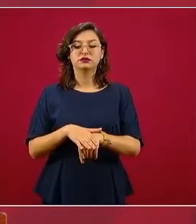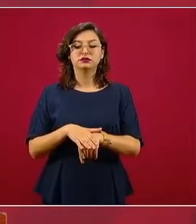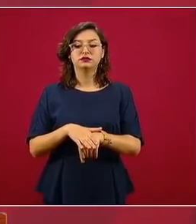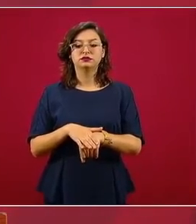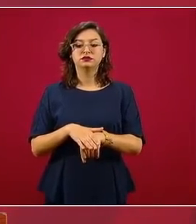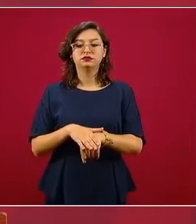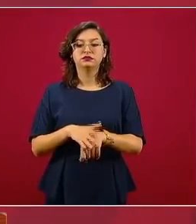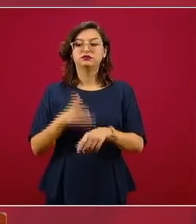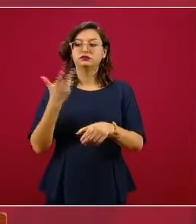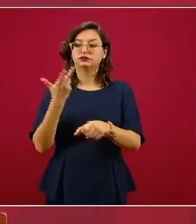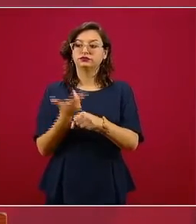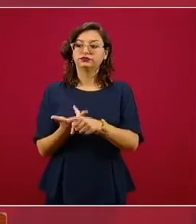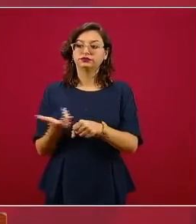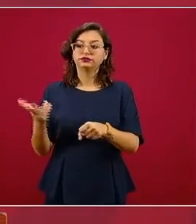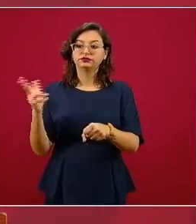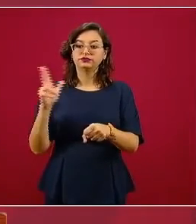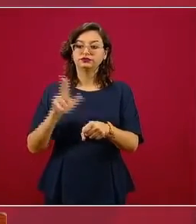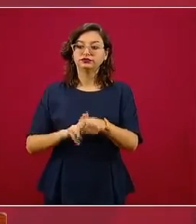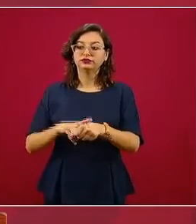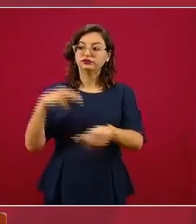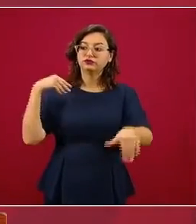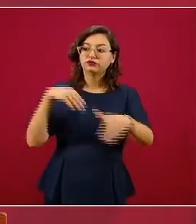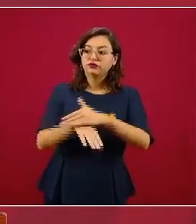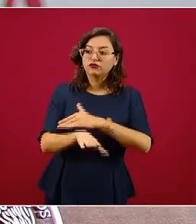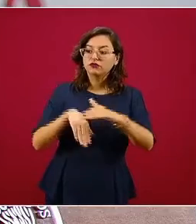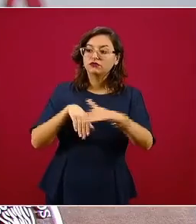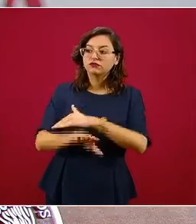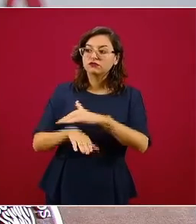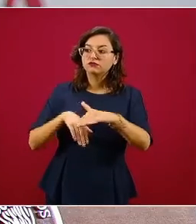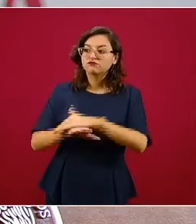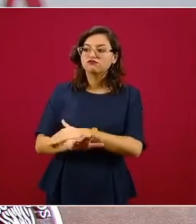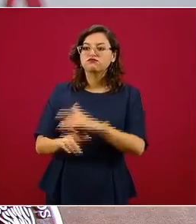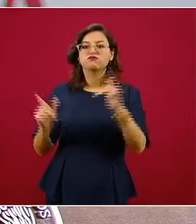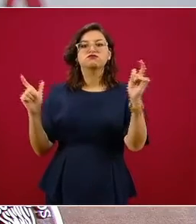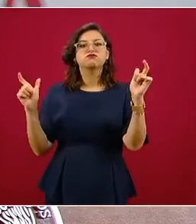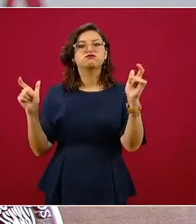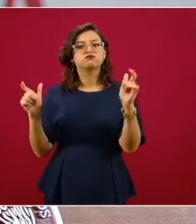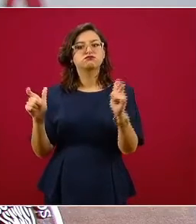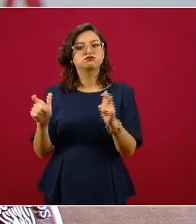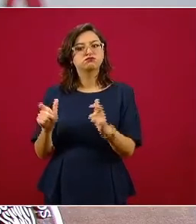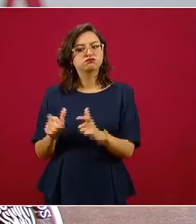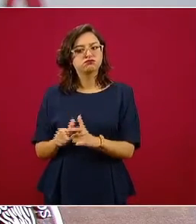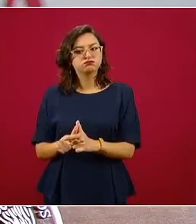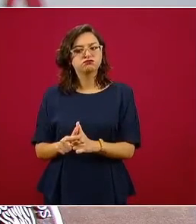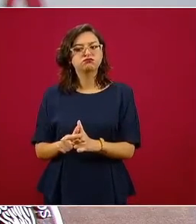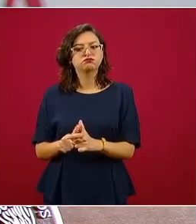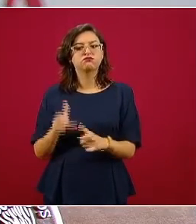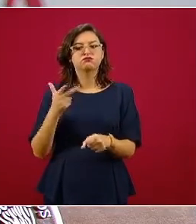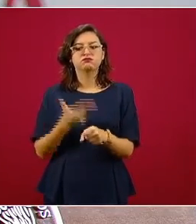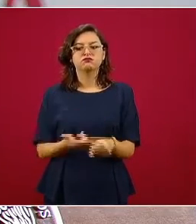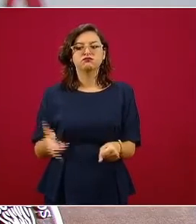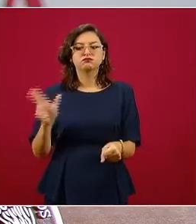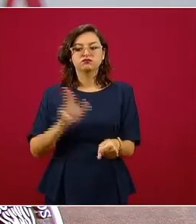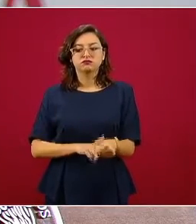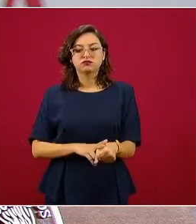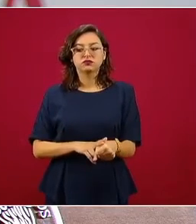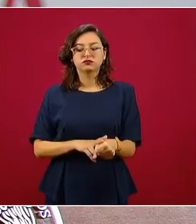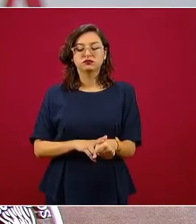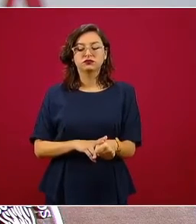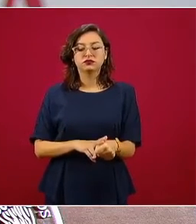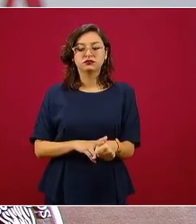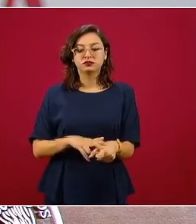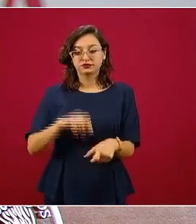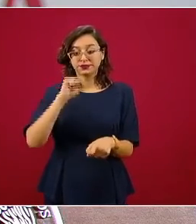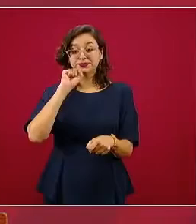en la ocupación de camas, de hospitales